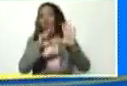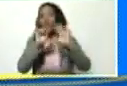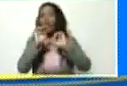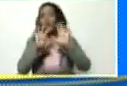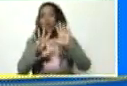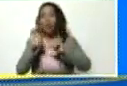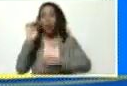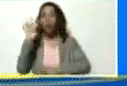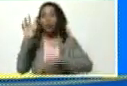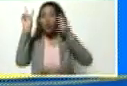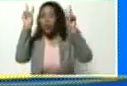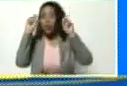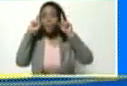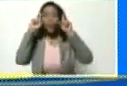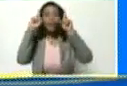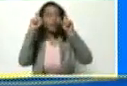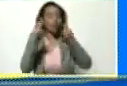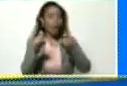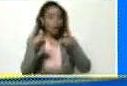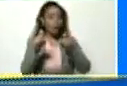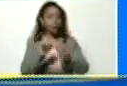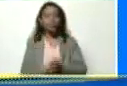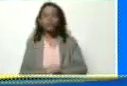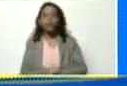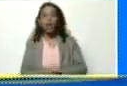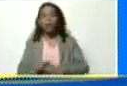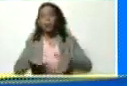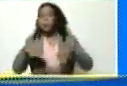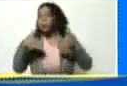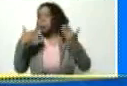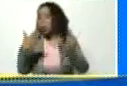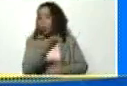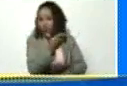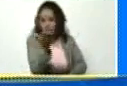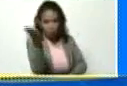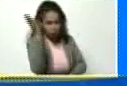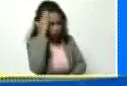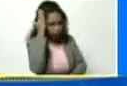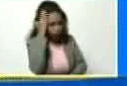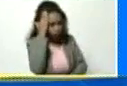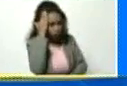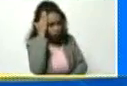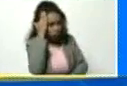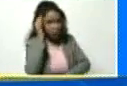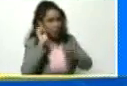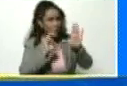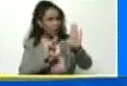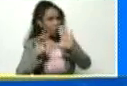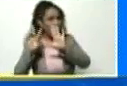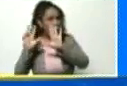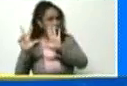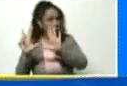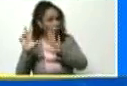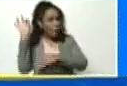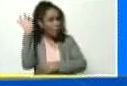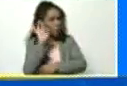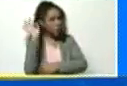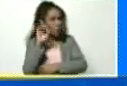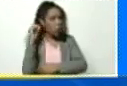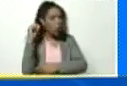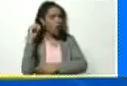3.894 nuevos profesionales, de los cuales, para que ustedes sepan, el 78%